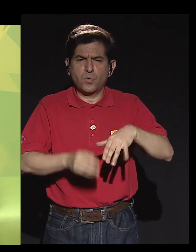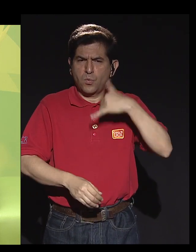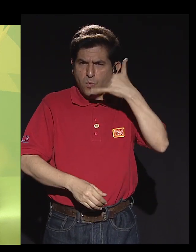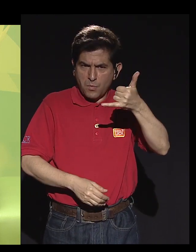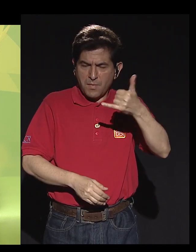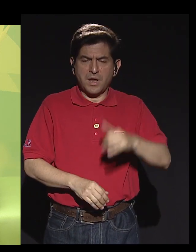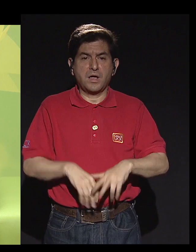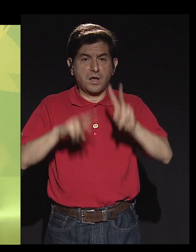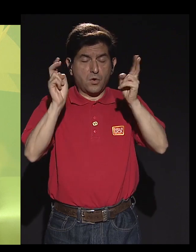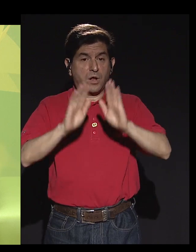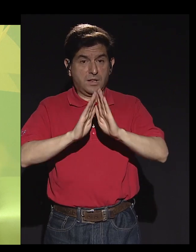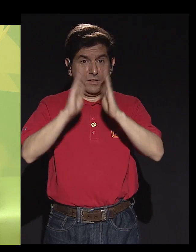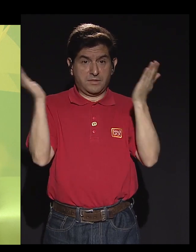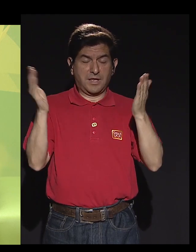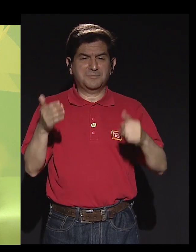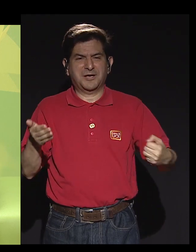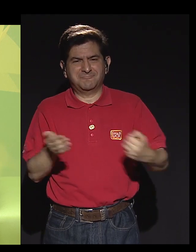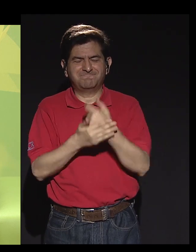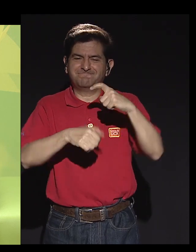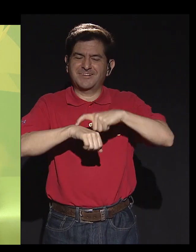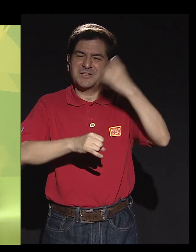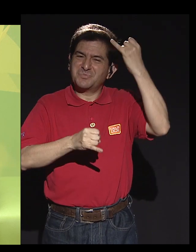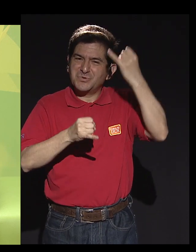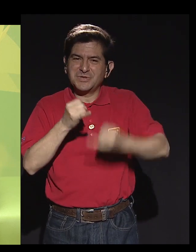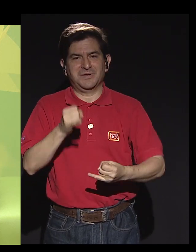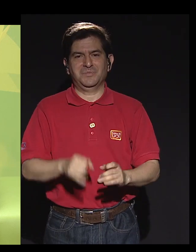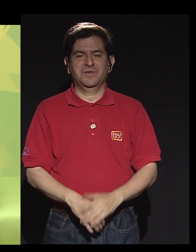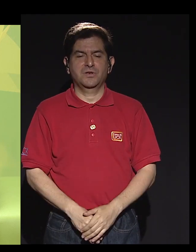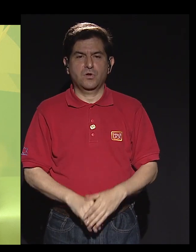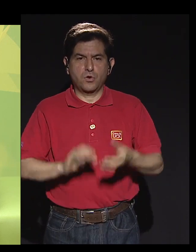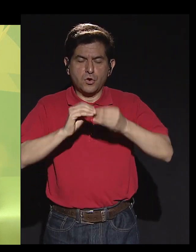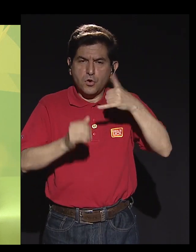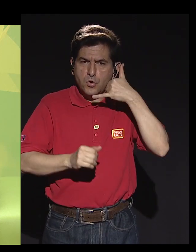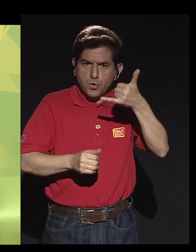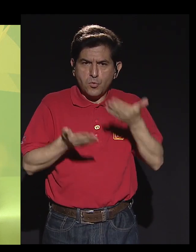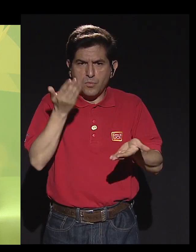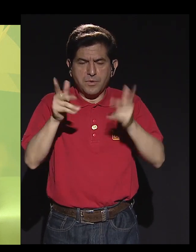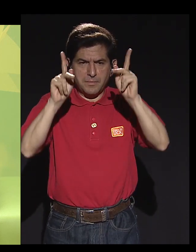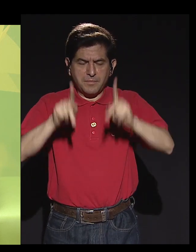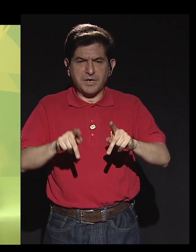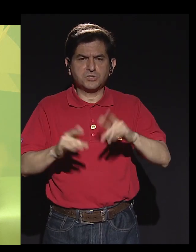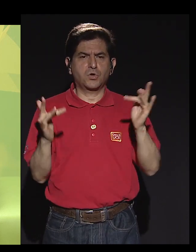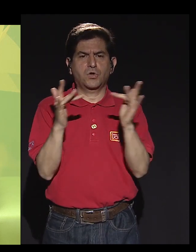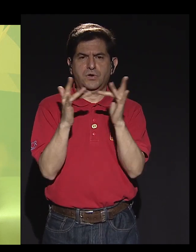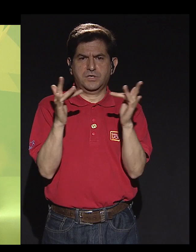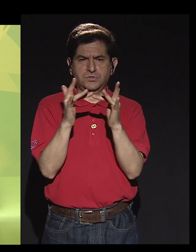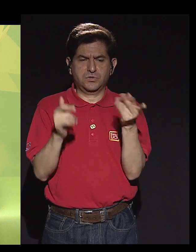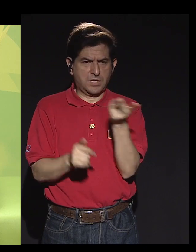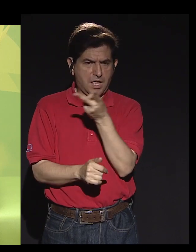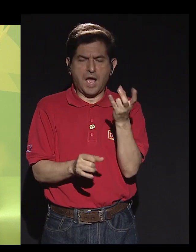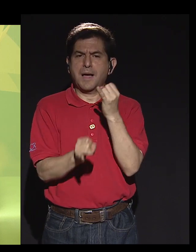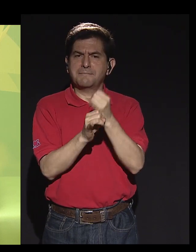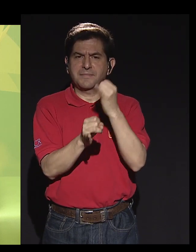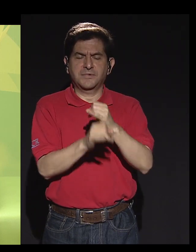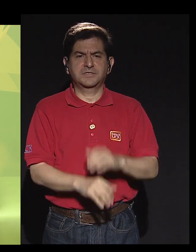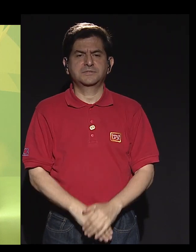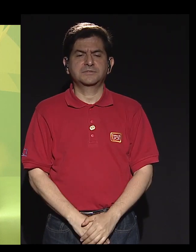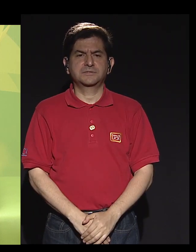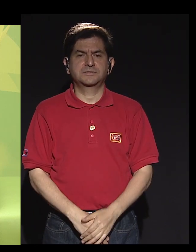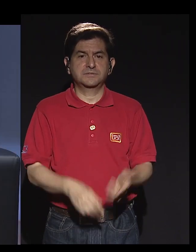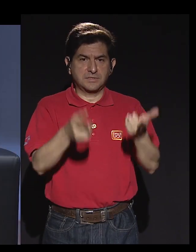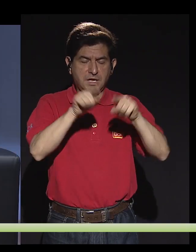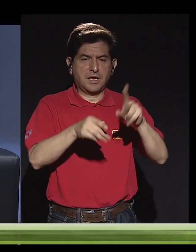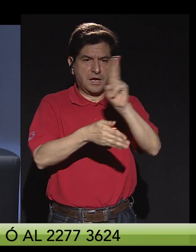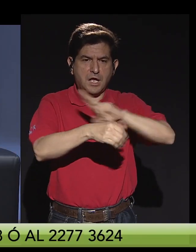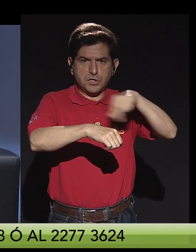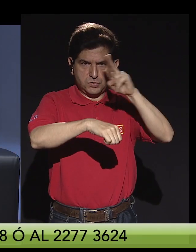dar algún número de teléfono, porque el tema es muy amplio y lastimosamente se nos acabó el tiempo, algún número de teléfono donde la gente podría contactar con ambas